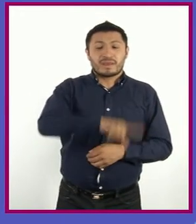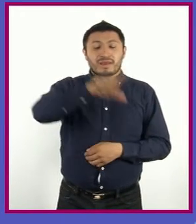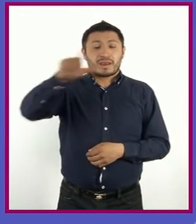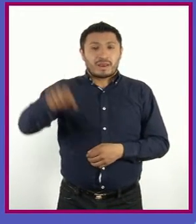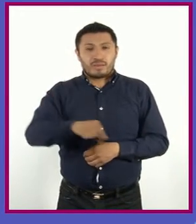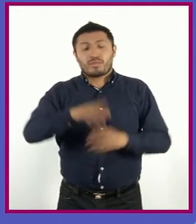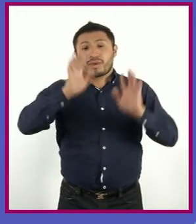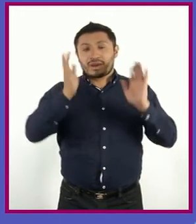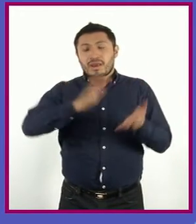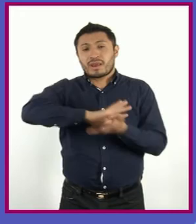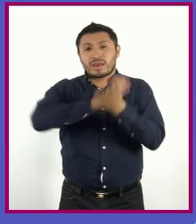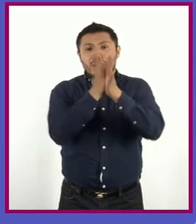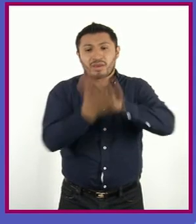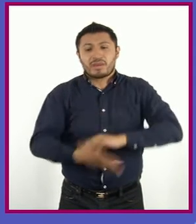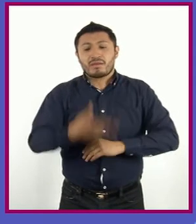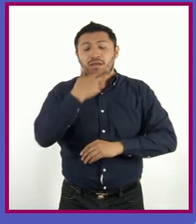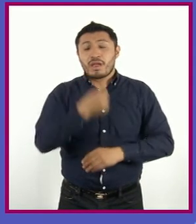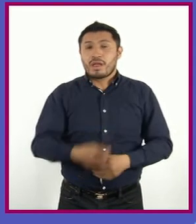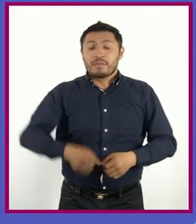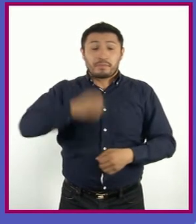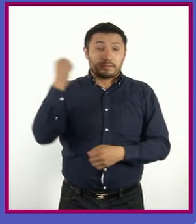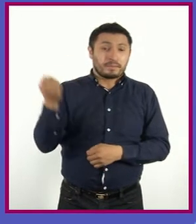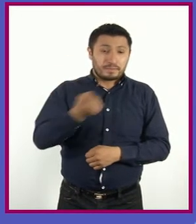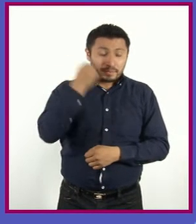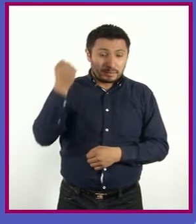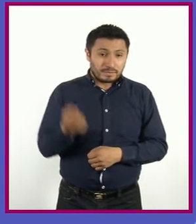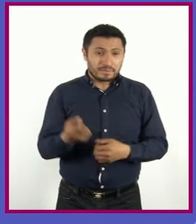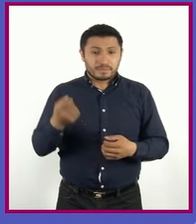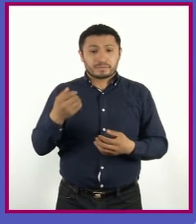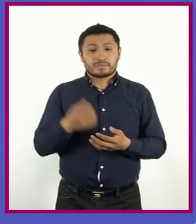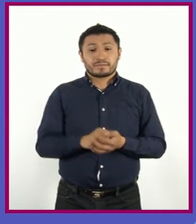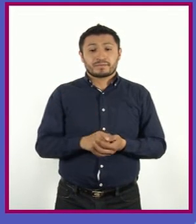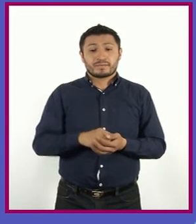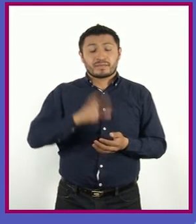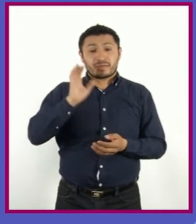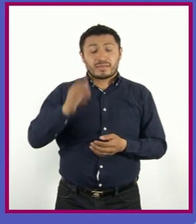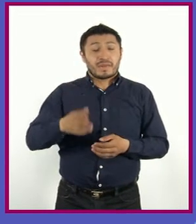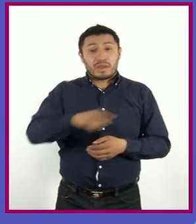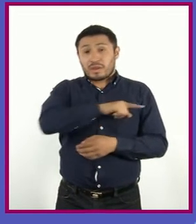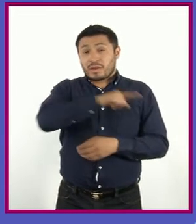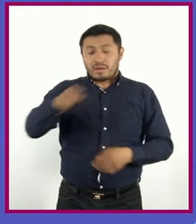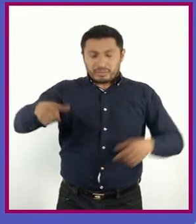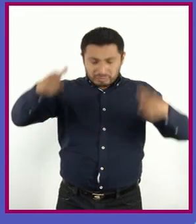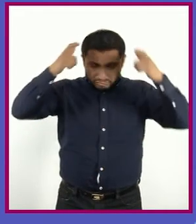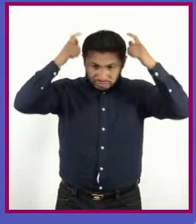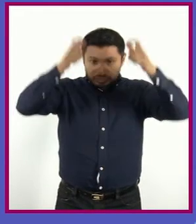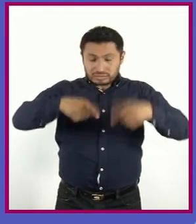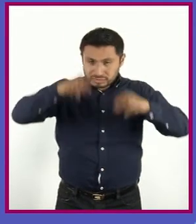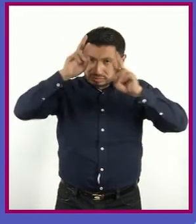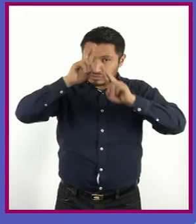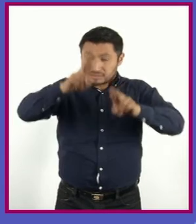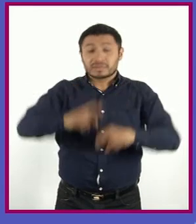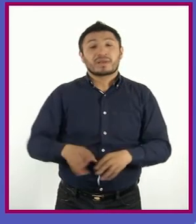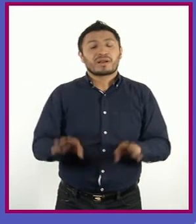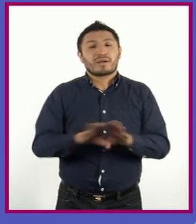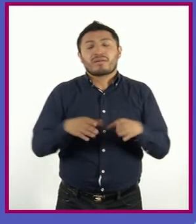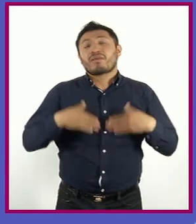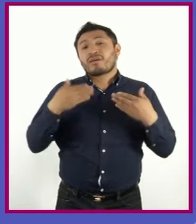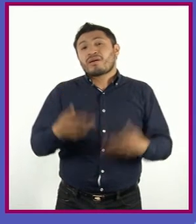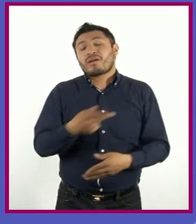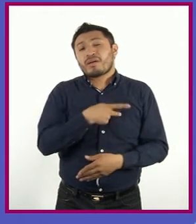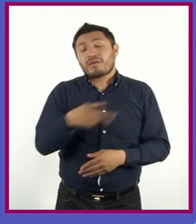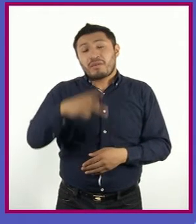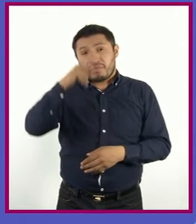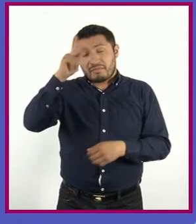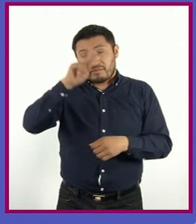se había convertido en hombre de fortuna ante quien los demás se quitaban el sombrero, me confesó que la peor pobreza es la de